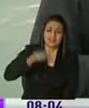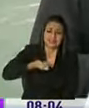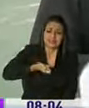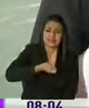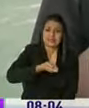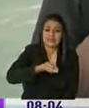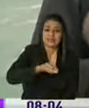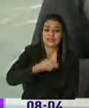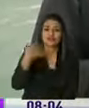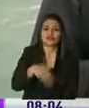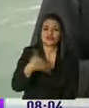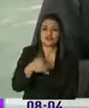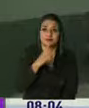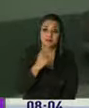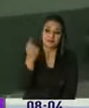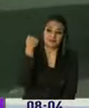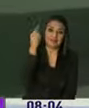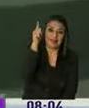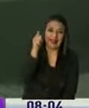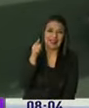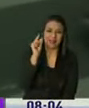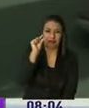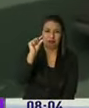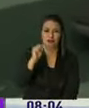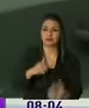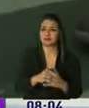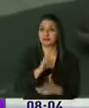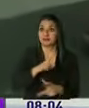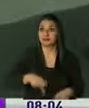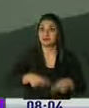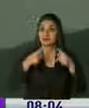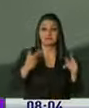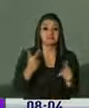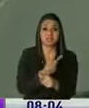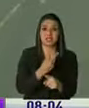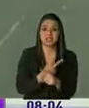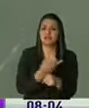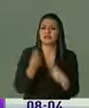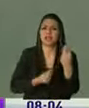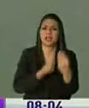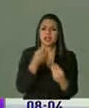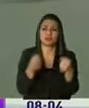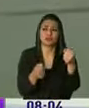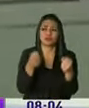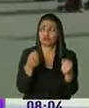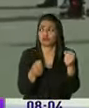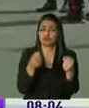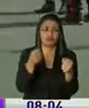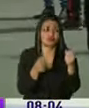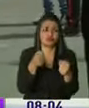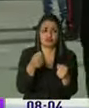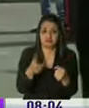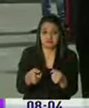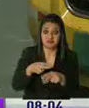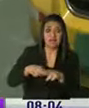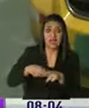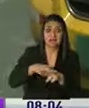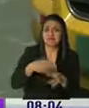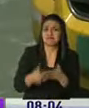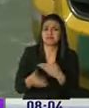por aquí, y aquí estoy picado. Al sentir que su vida estaba en peligro, no dudó en escapar. Lo último que pensó fue en las cosas